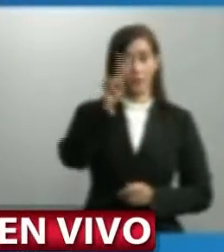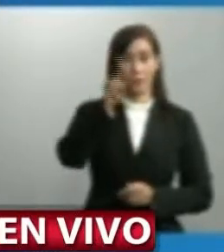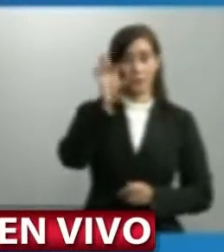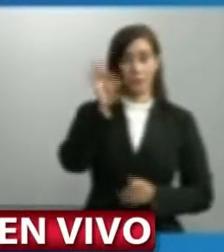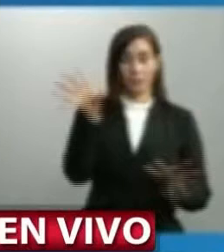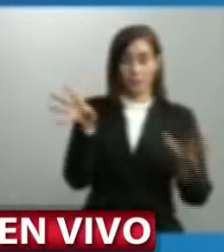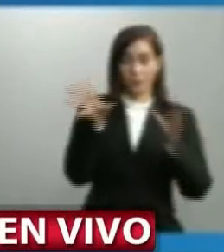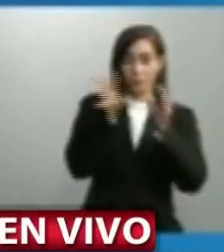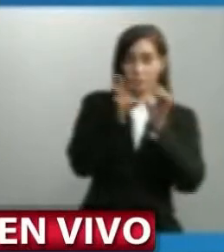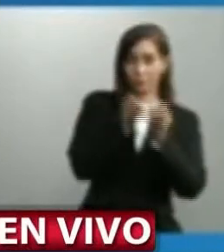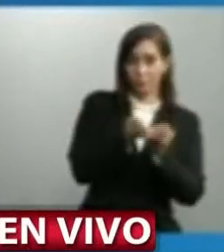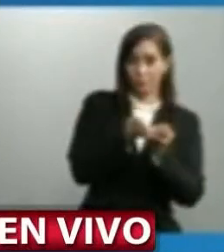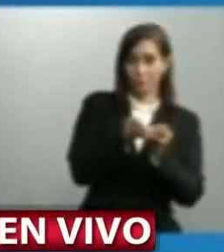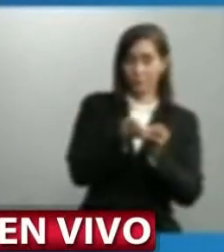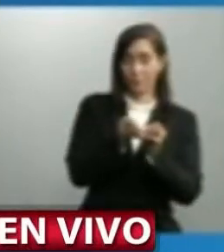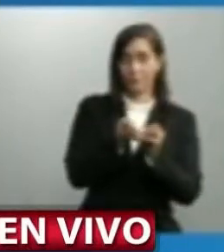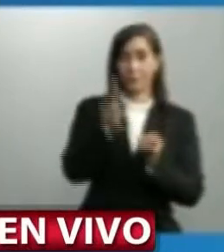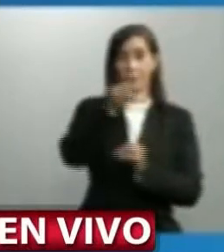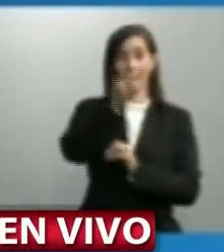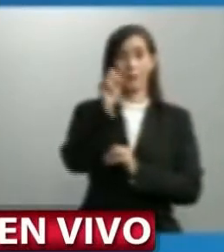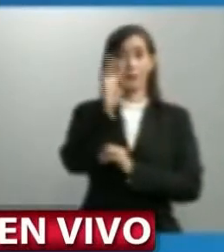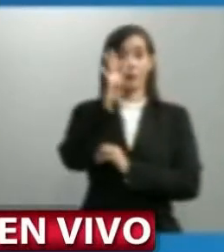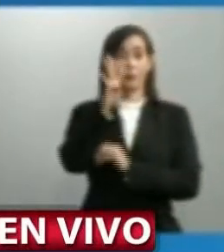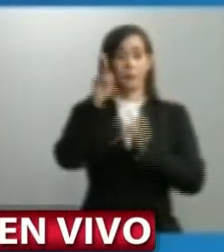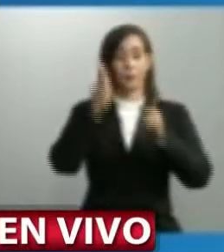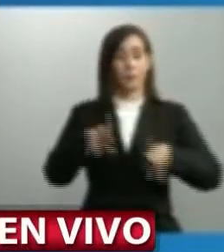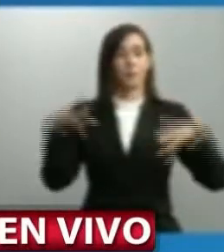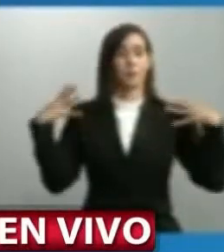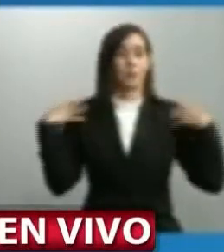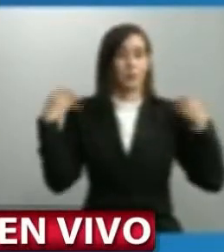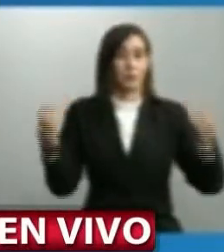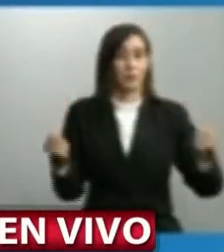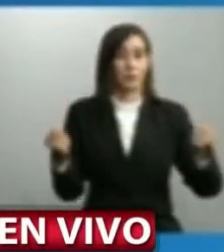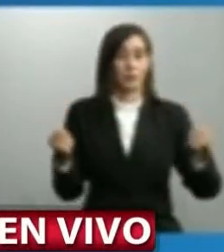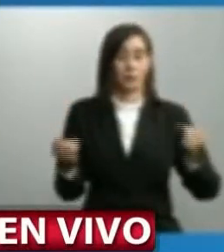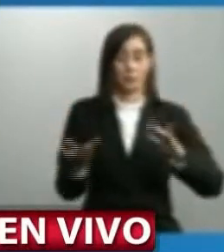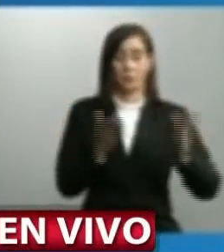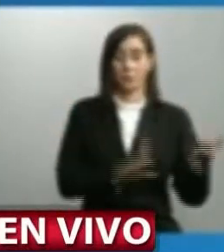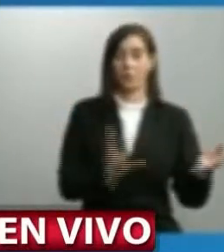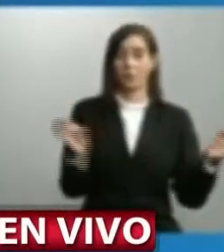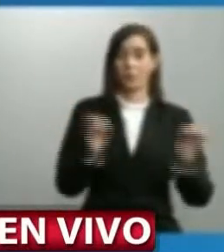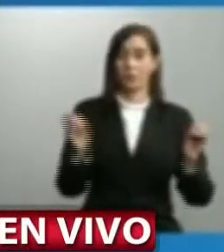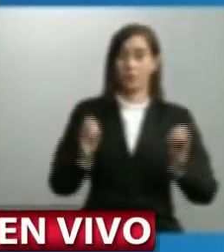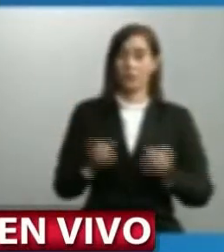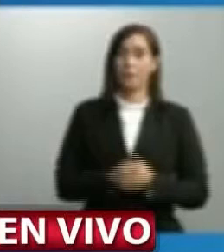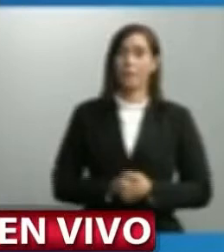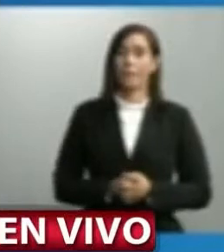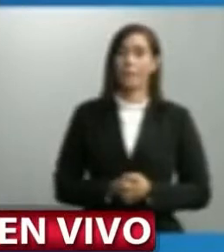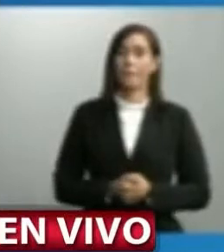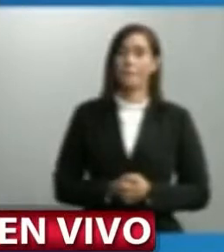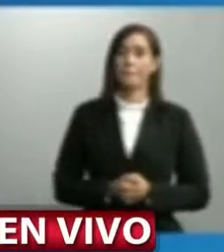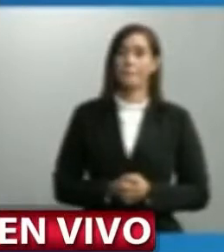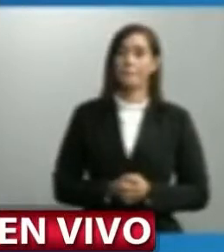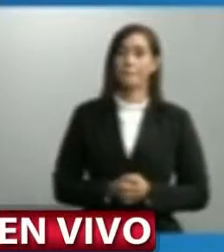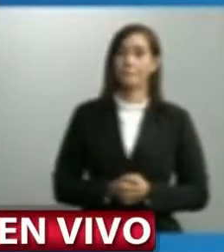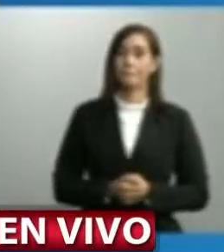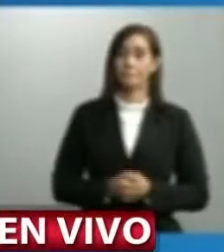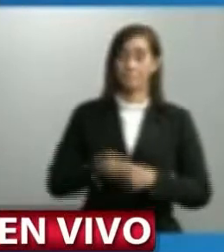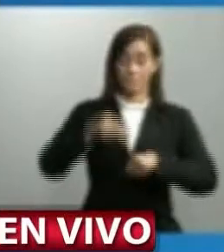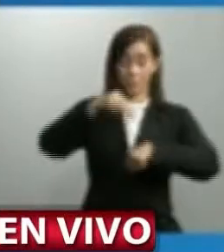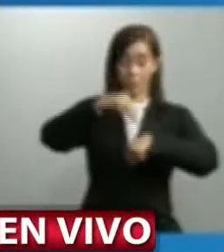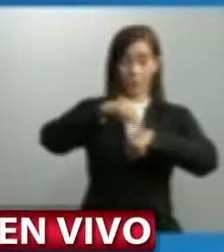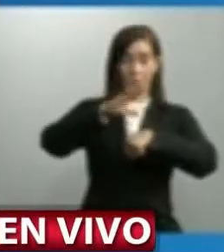129 acumulados, 104 recuperados, 0 fallecimientos.